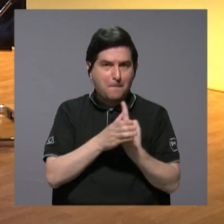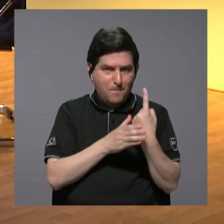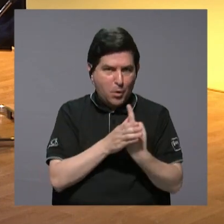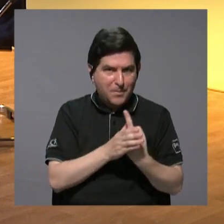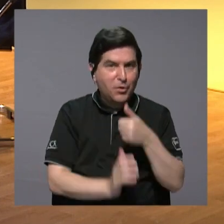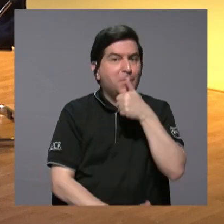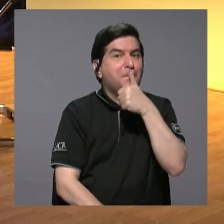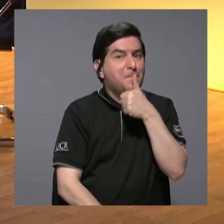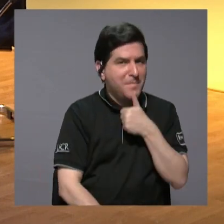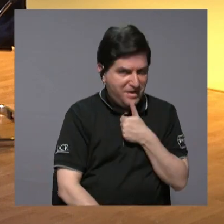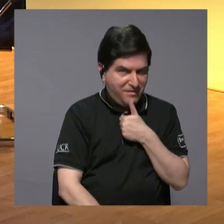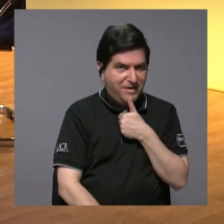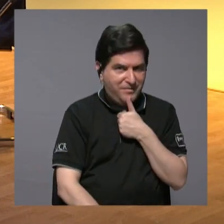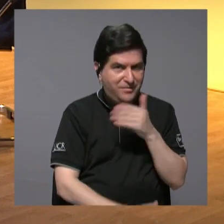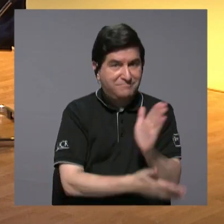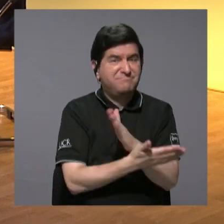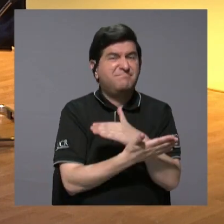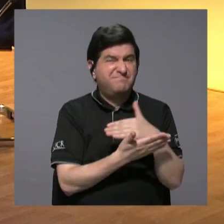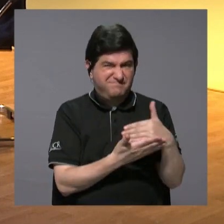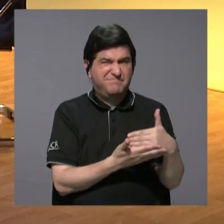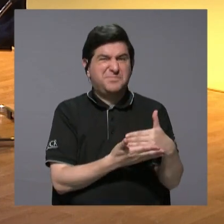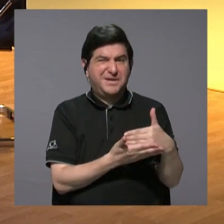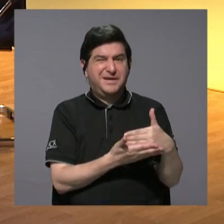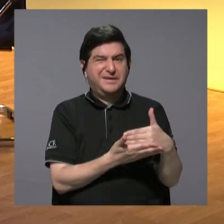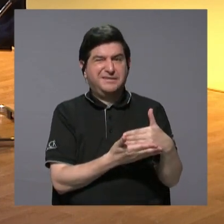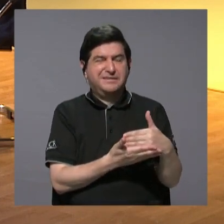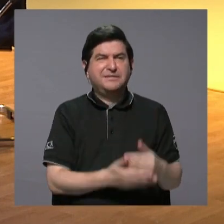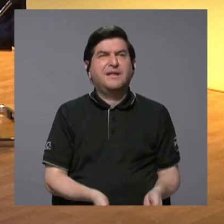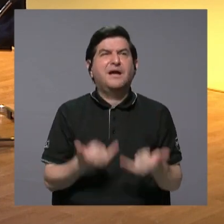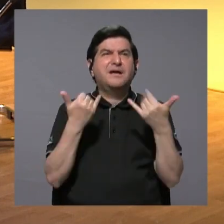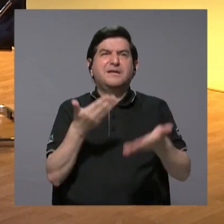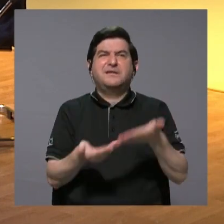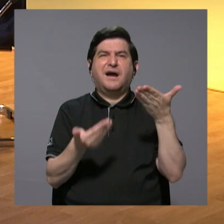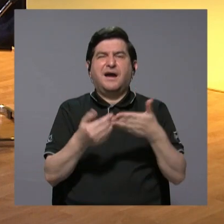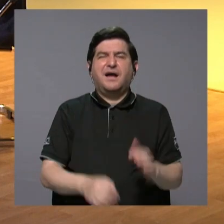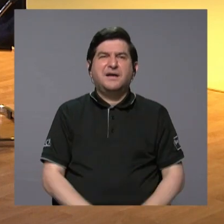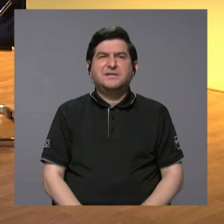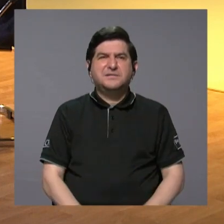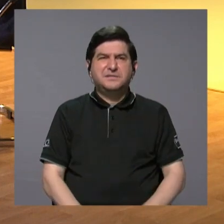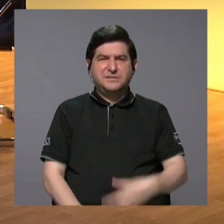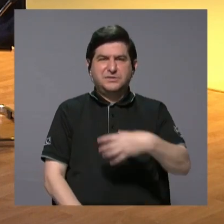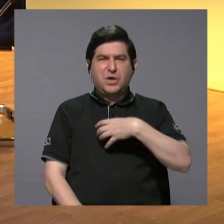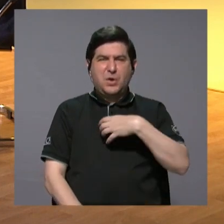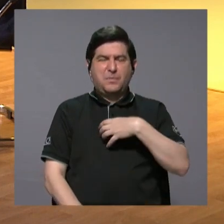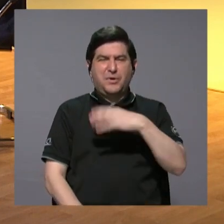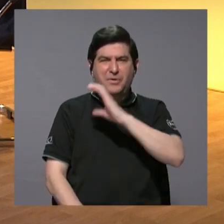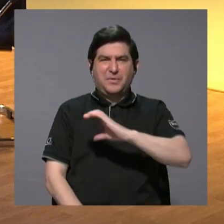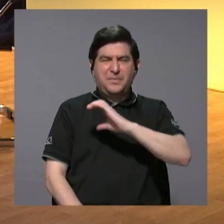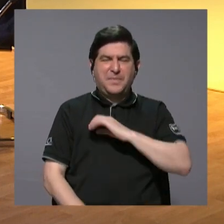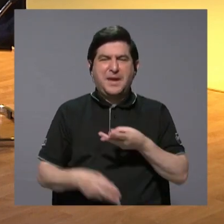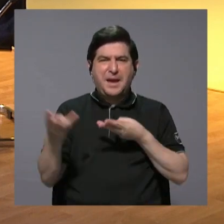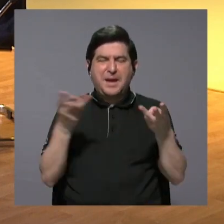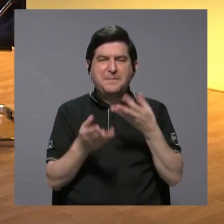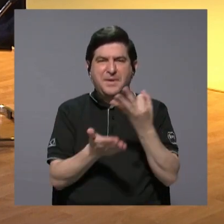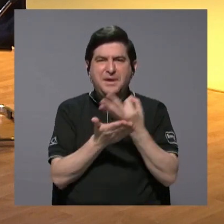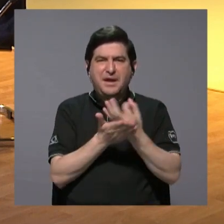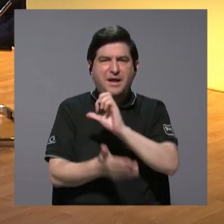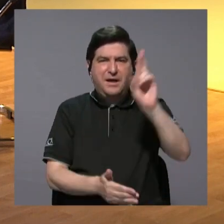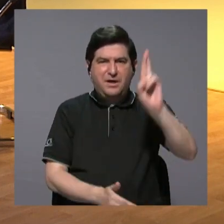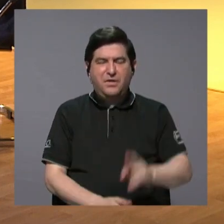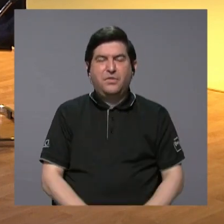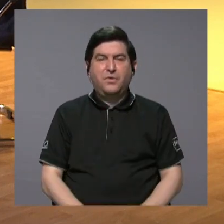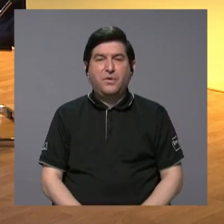es privado, que es parte de ya casi de la idiosincrasia del mercado financiero costarricense, como es